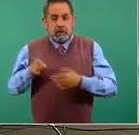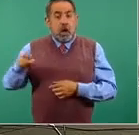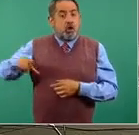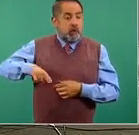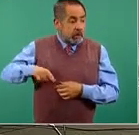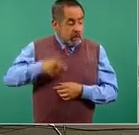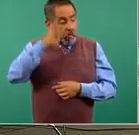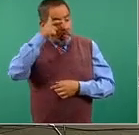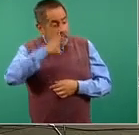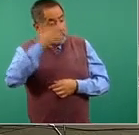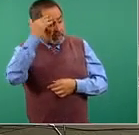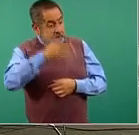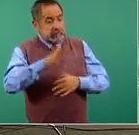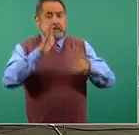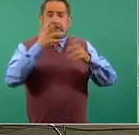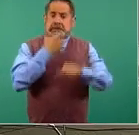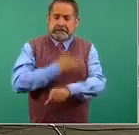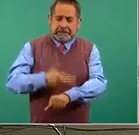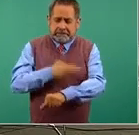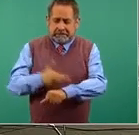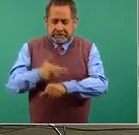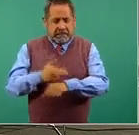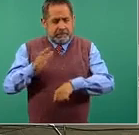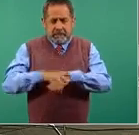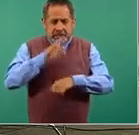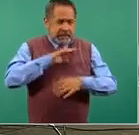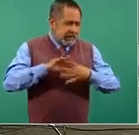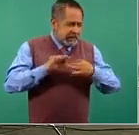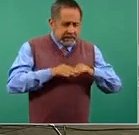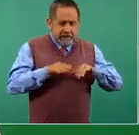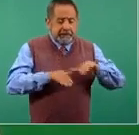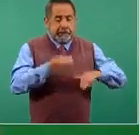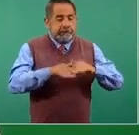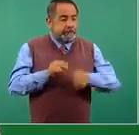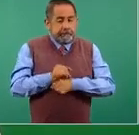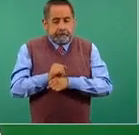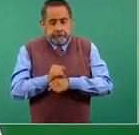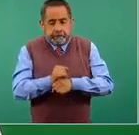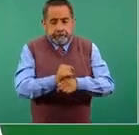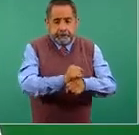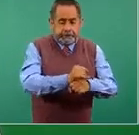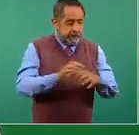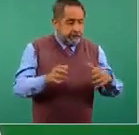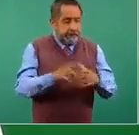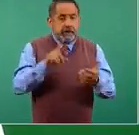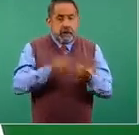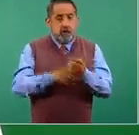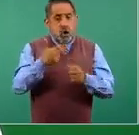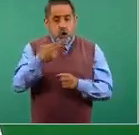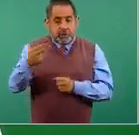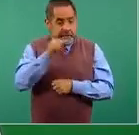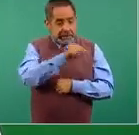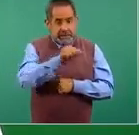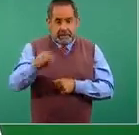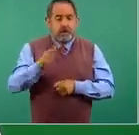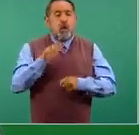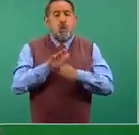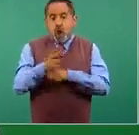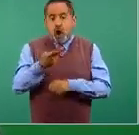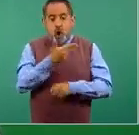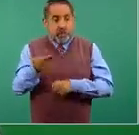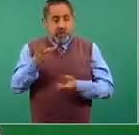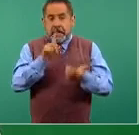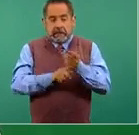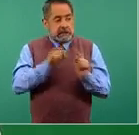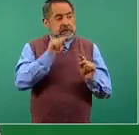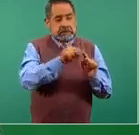conocimiento de esto, empezó un operativo amplio de investigación en los hoteles, se tiene bien identificados los hoteles en